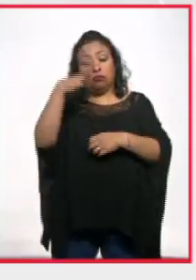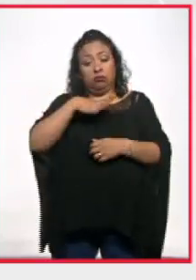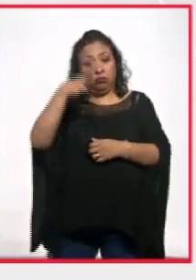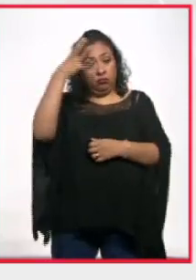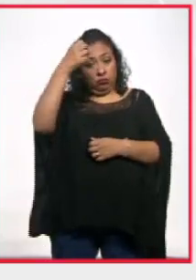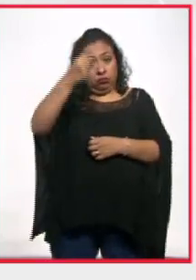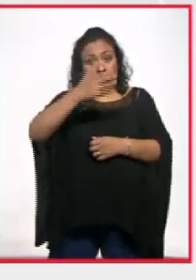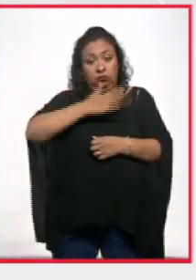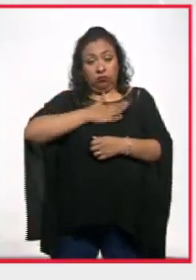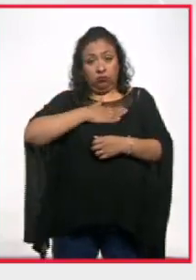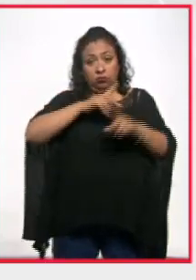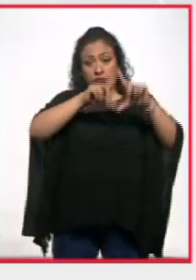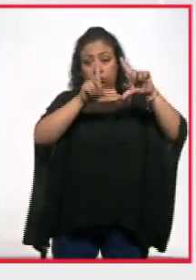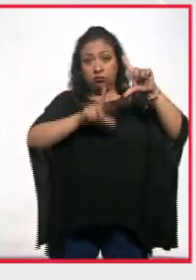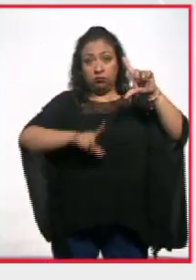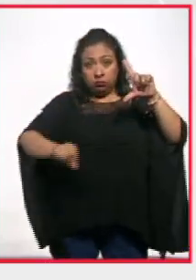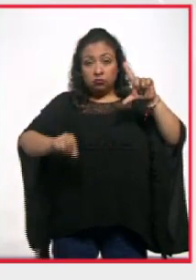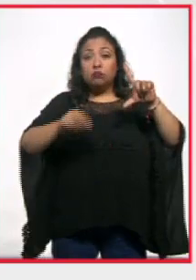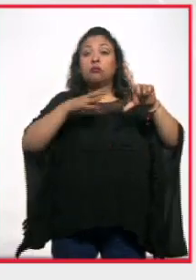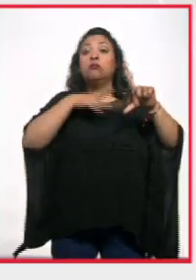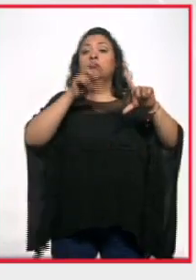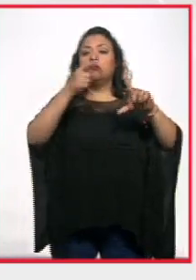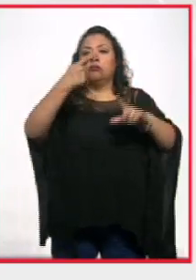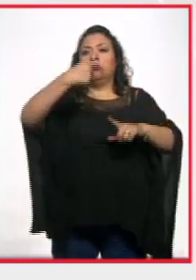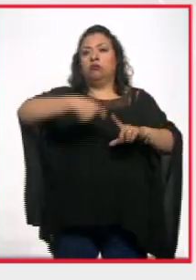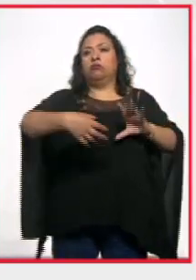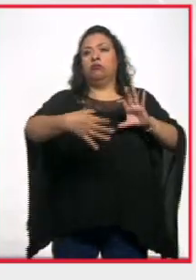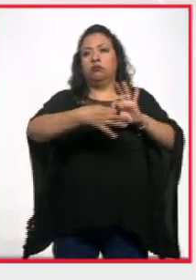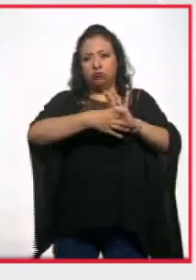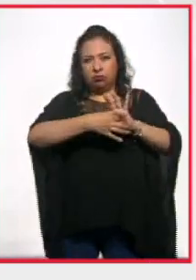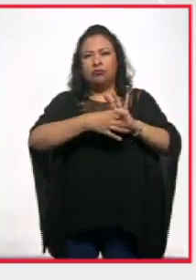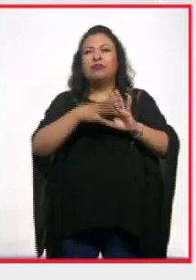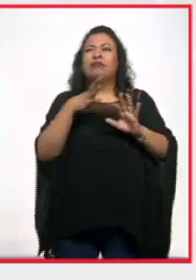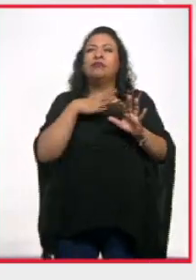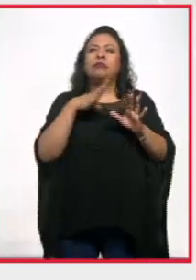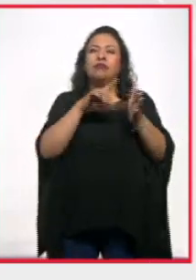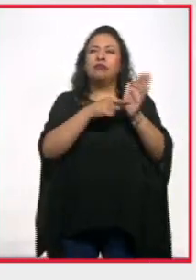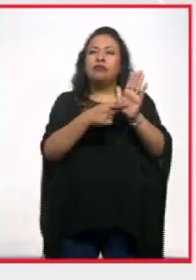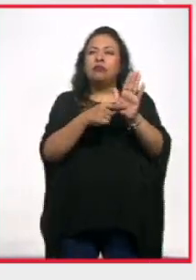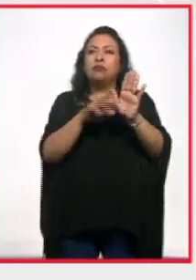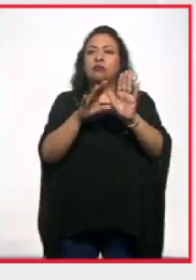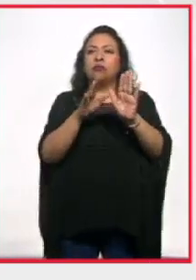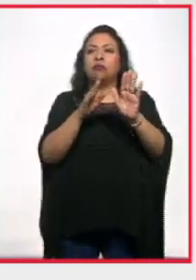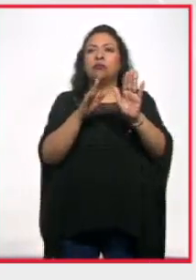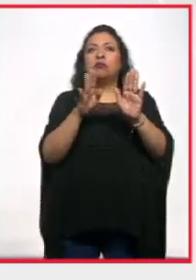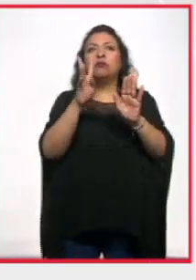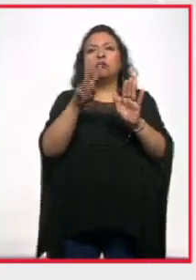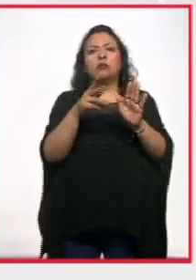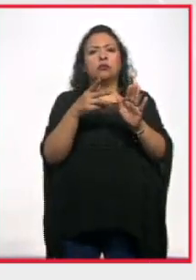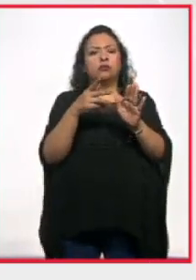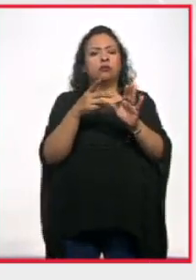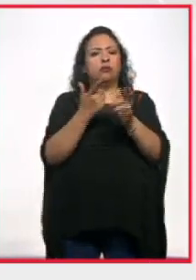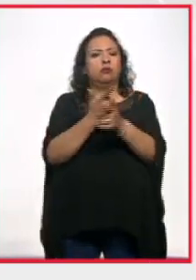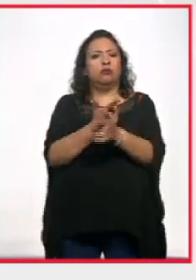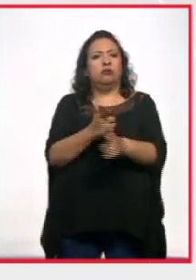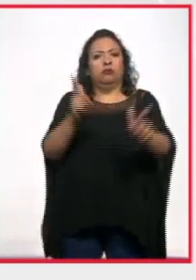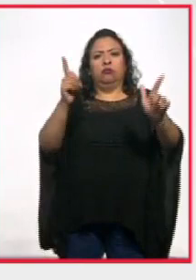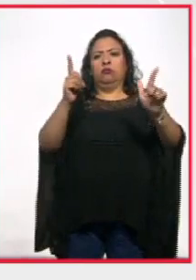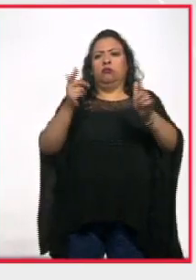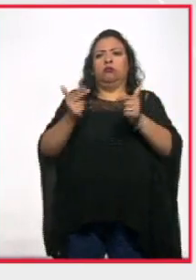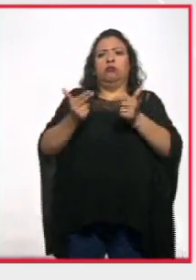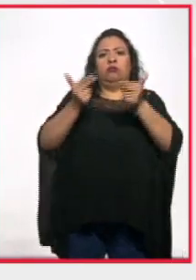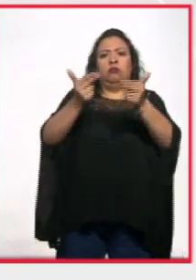autoconcepción de la nación y que también ha creado una identidad. Es un discurso triunfantemente liberal, de herencia del